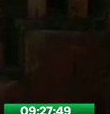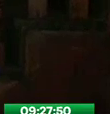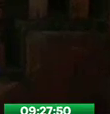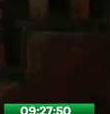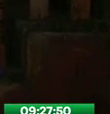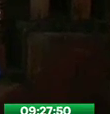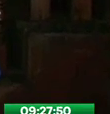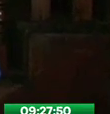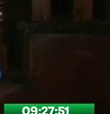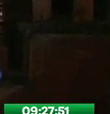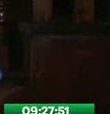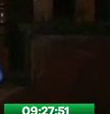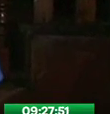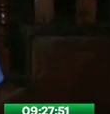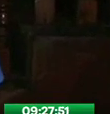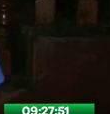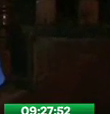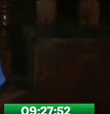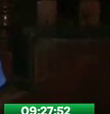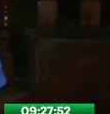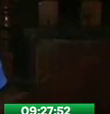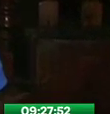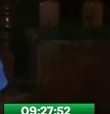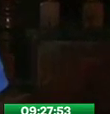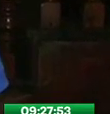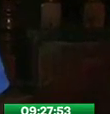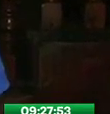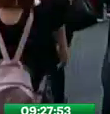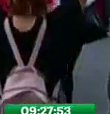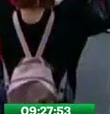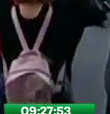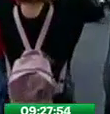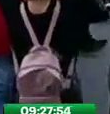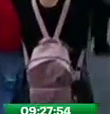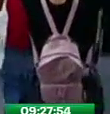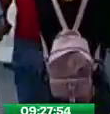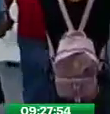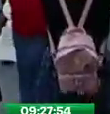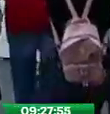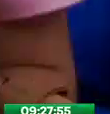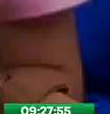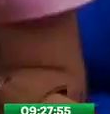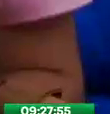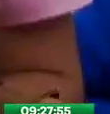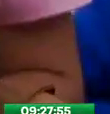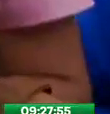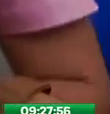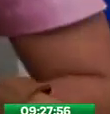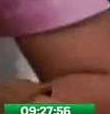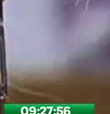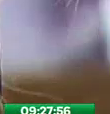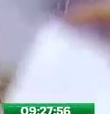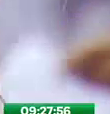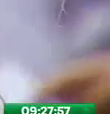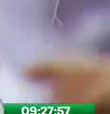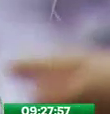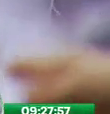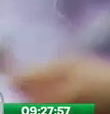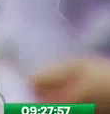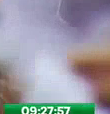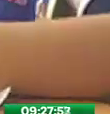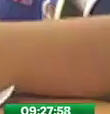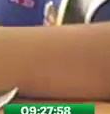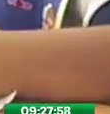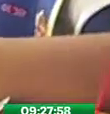desempeñó como gerente en guayas de la ong plan internacional que trabaja desde 1963 para promover y defender